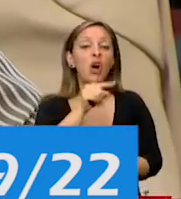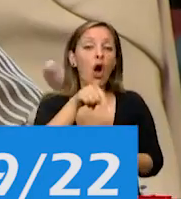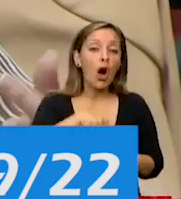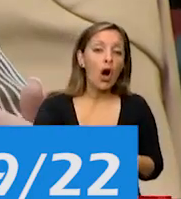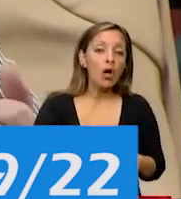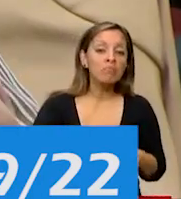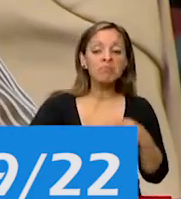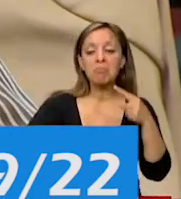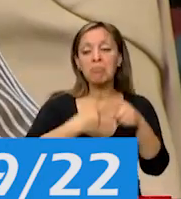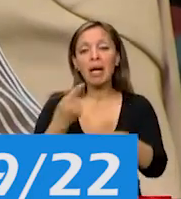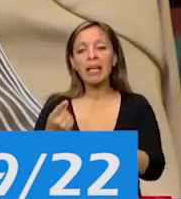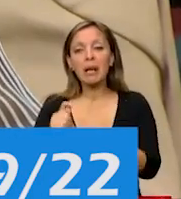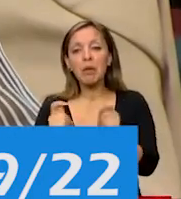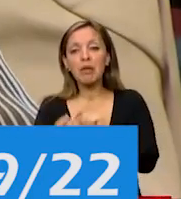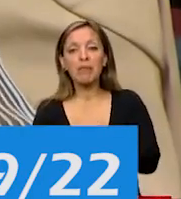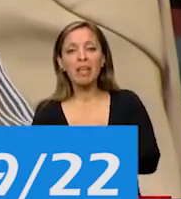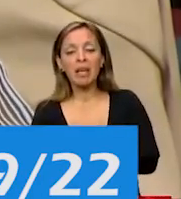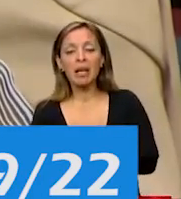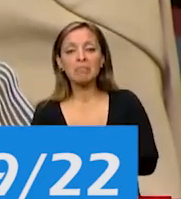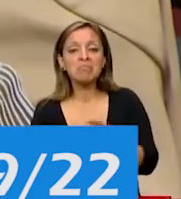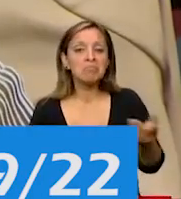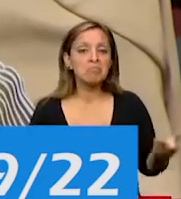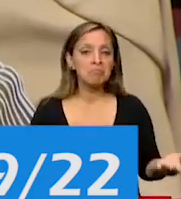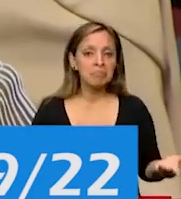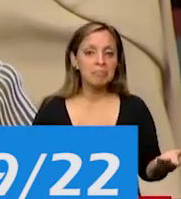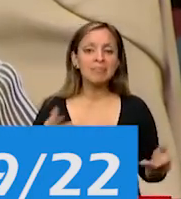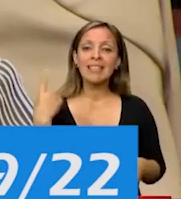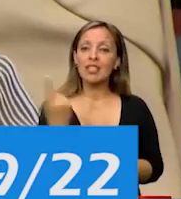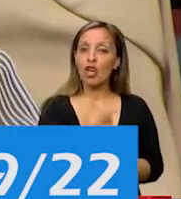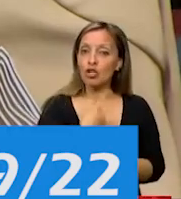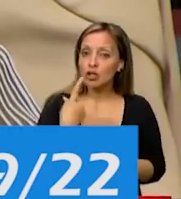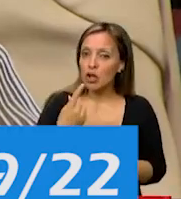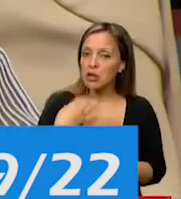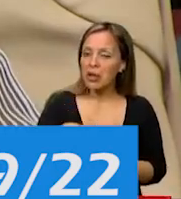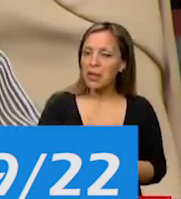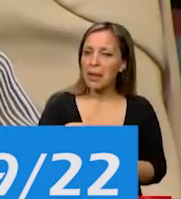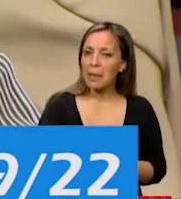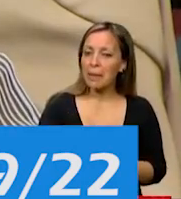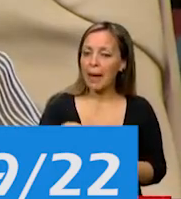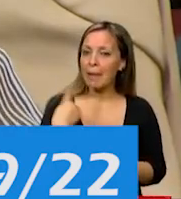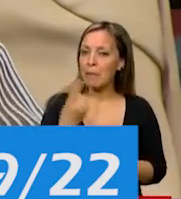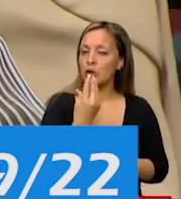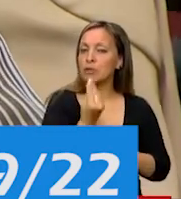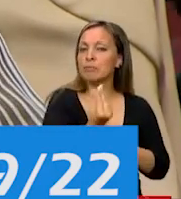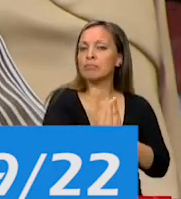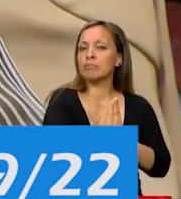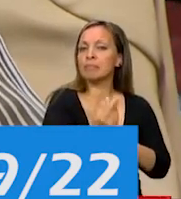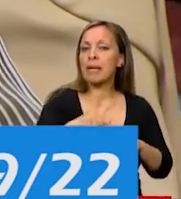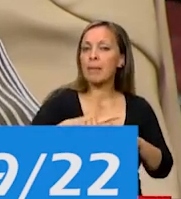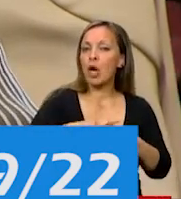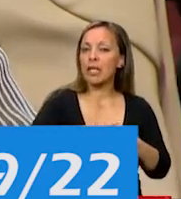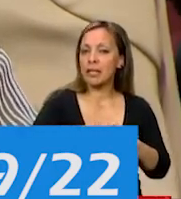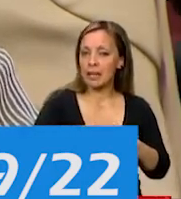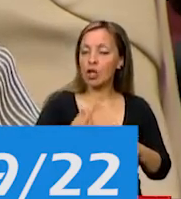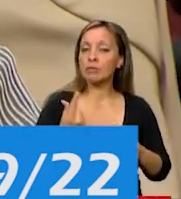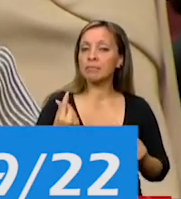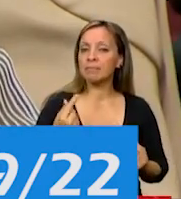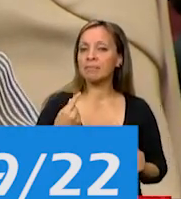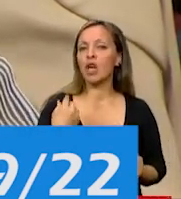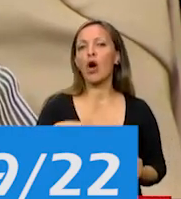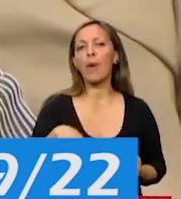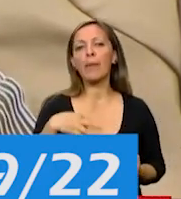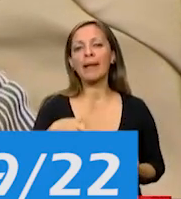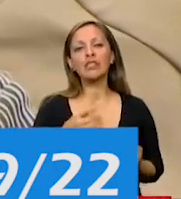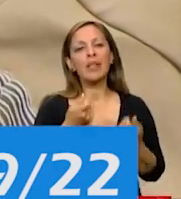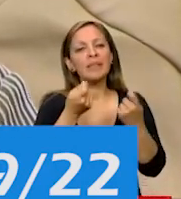puede modificar mañana. Y si hay algo que tenemos que tener como dirigentes políticos, es la obligación de